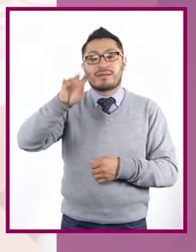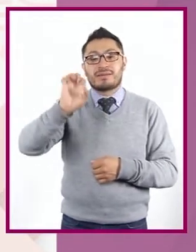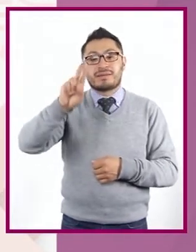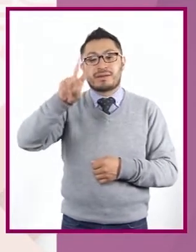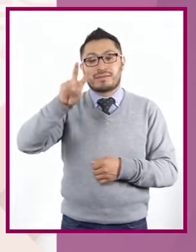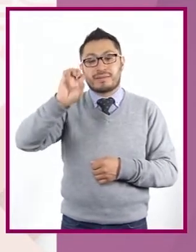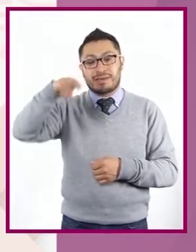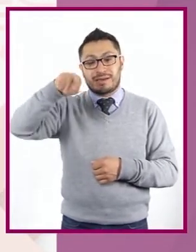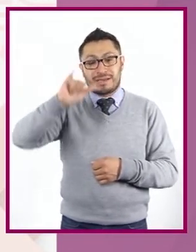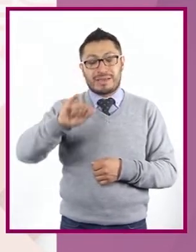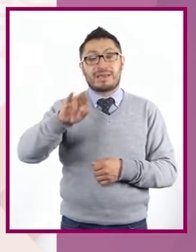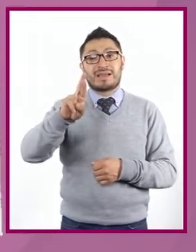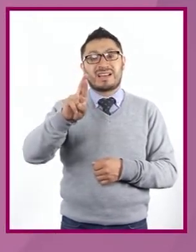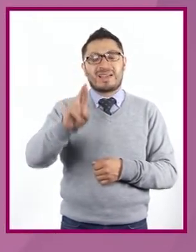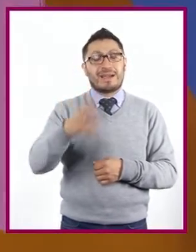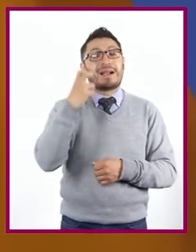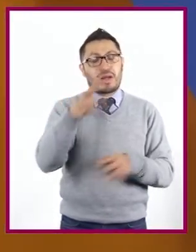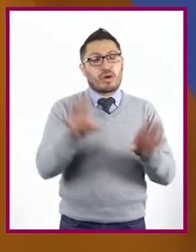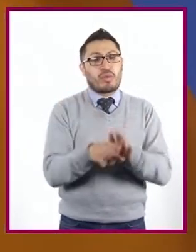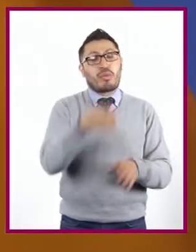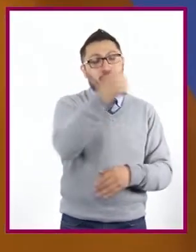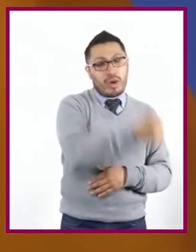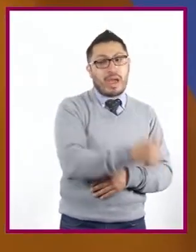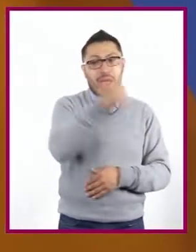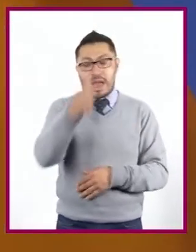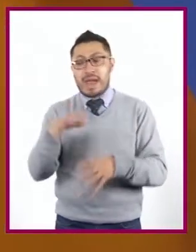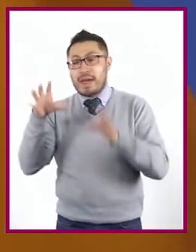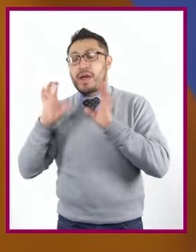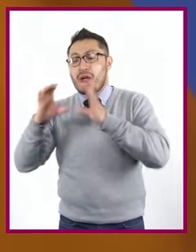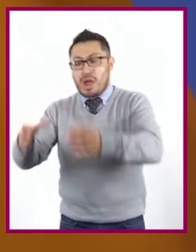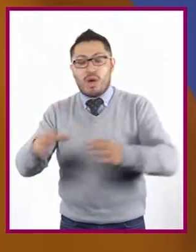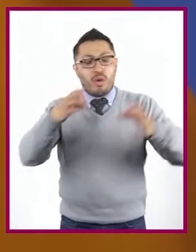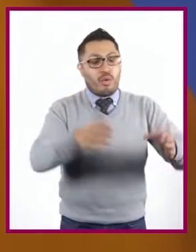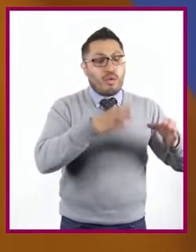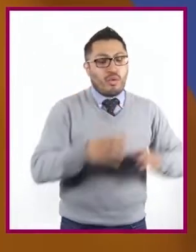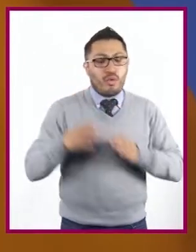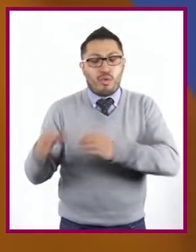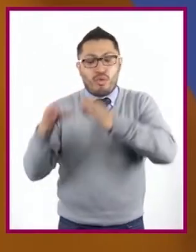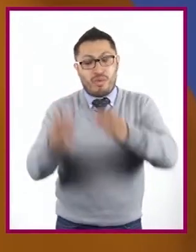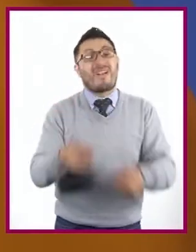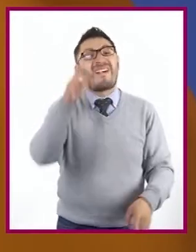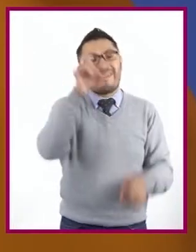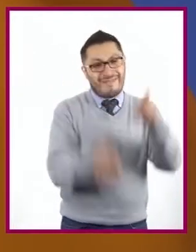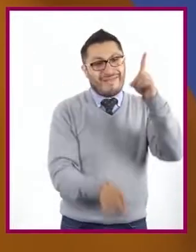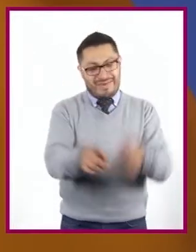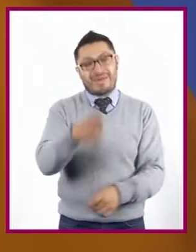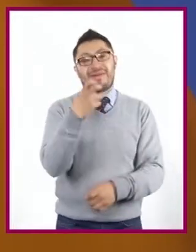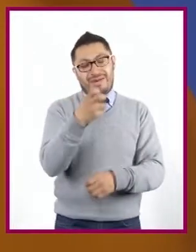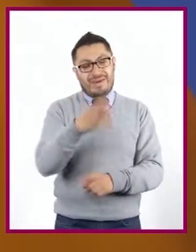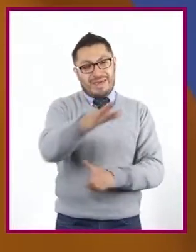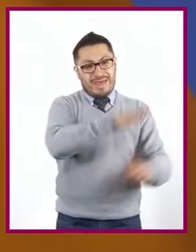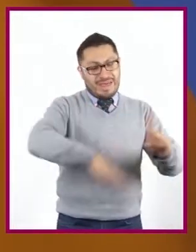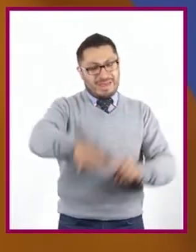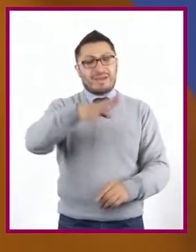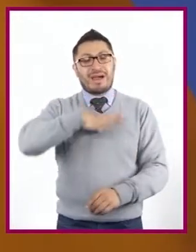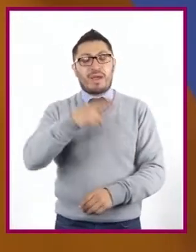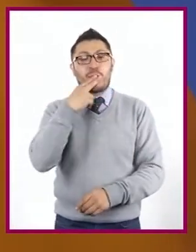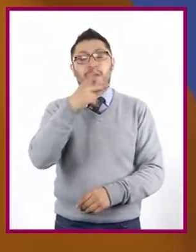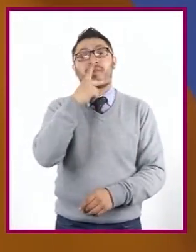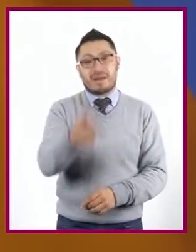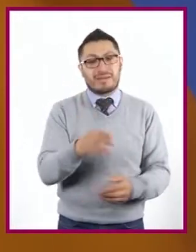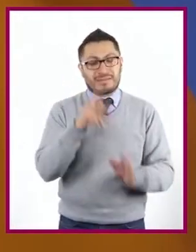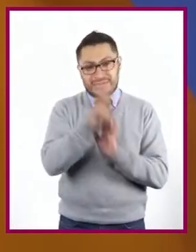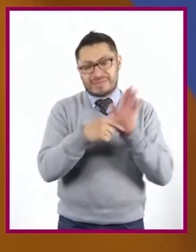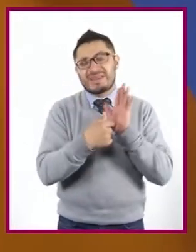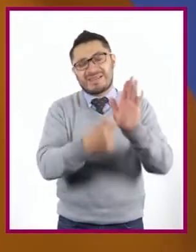propio y especializado. Para reforzar lo visto hasta este momento, los invito a ver el siguiente video titulado